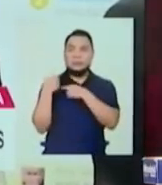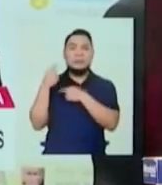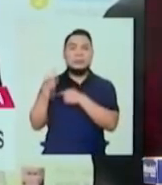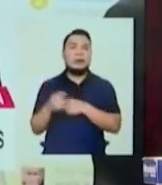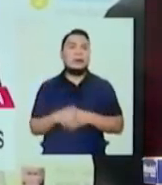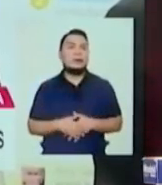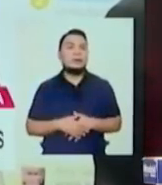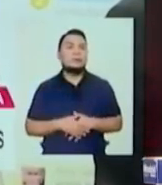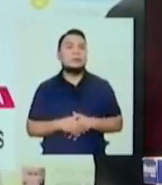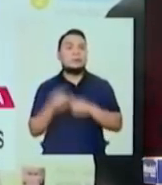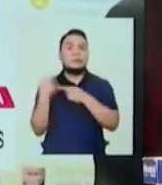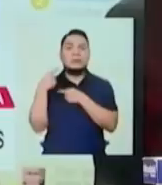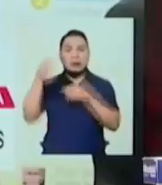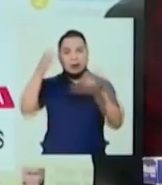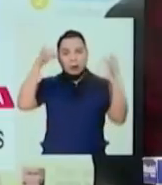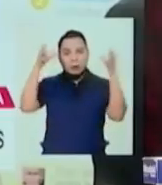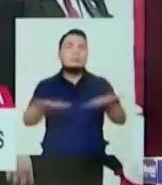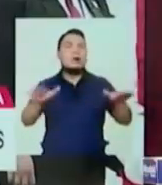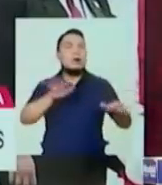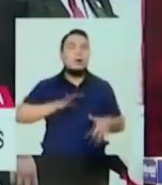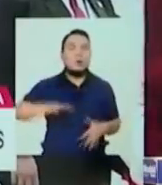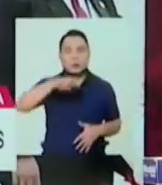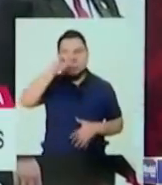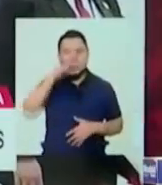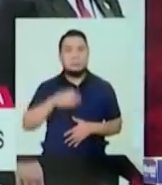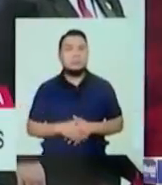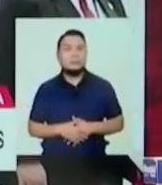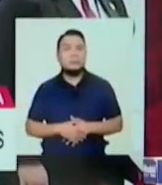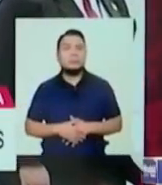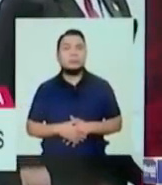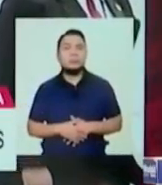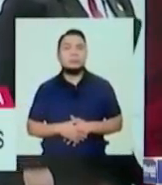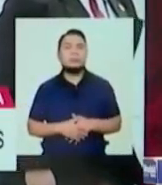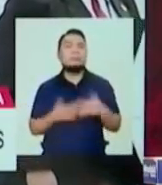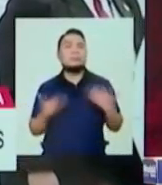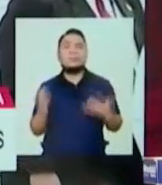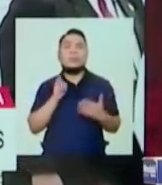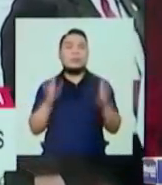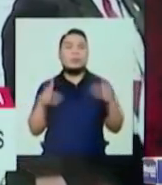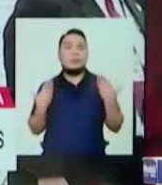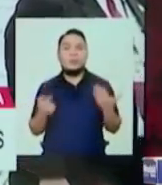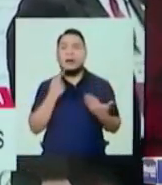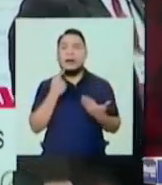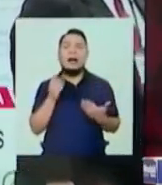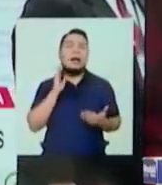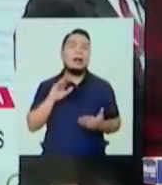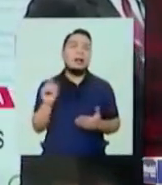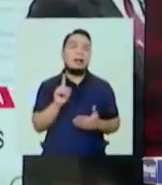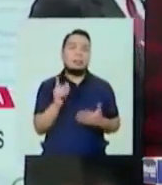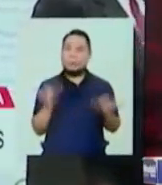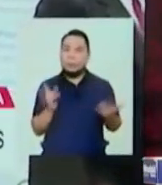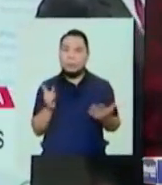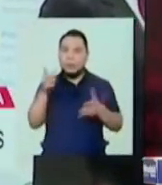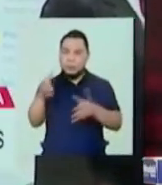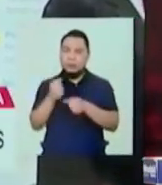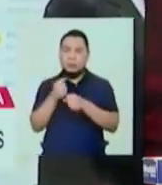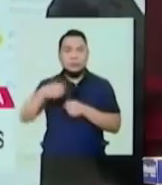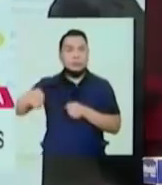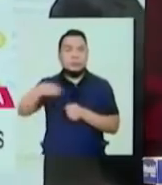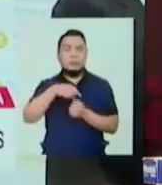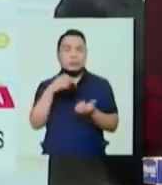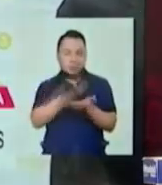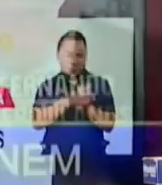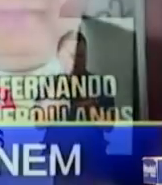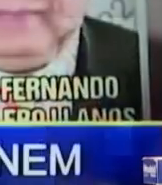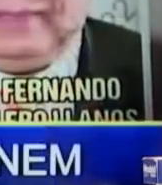MINEM? ¿Qué clase de trabajo se hace en el Ministerio de Energía y Minas? Vean este botoncito